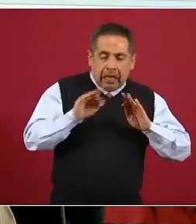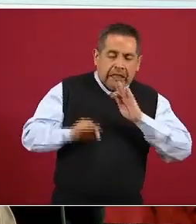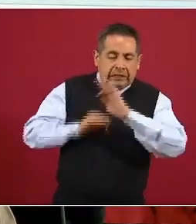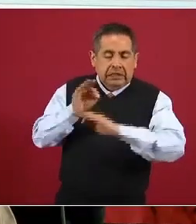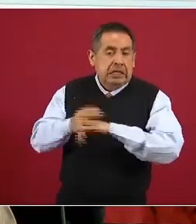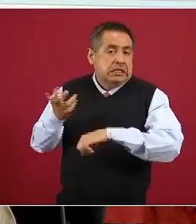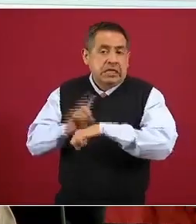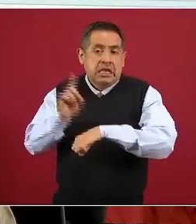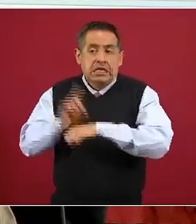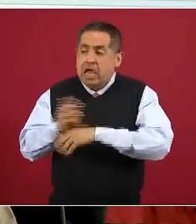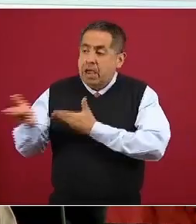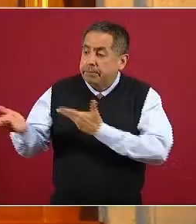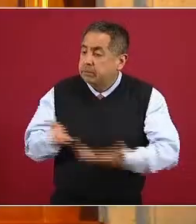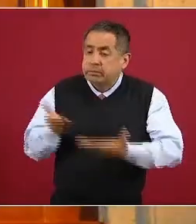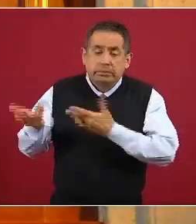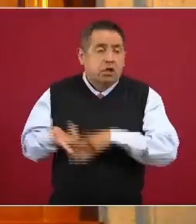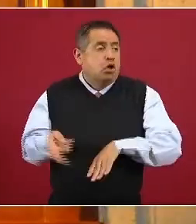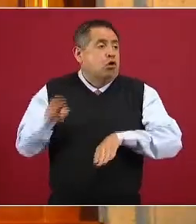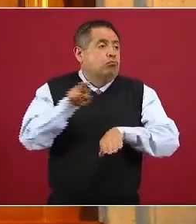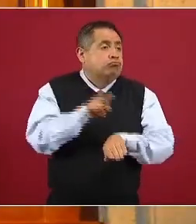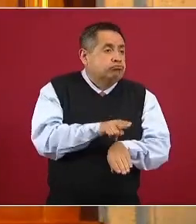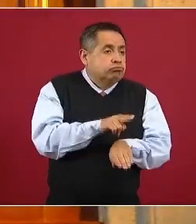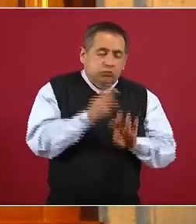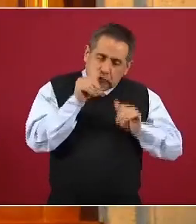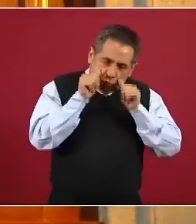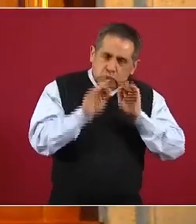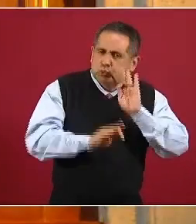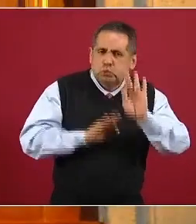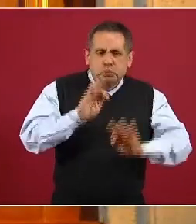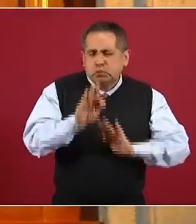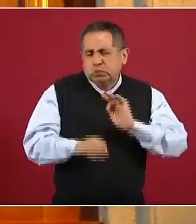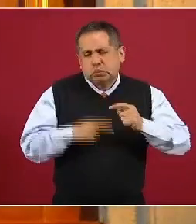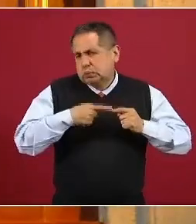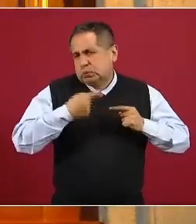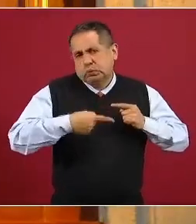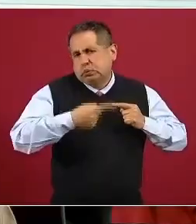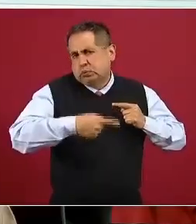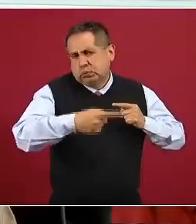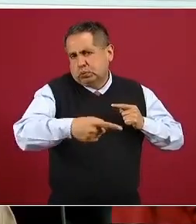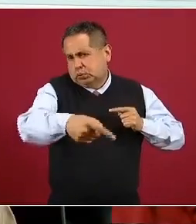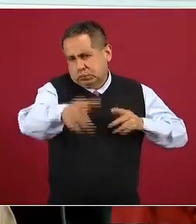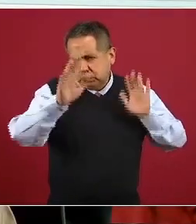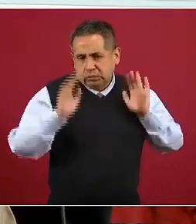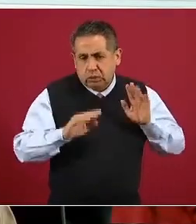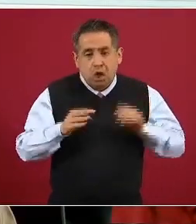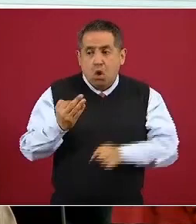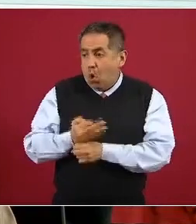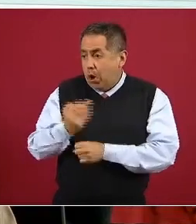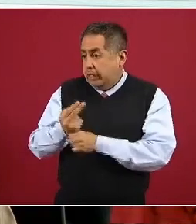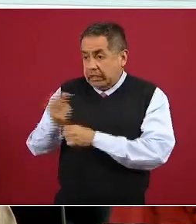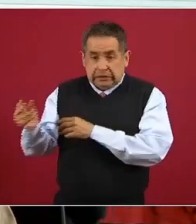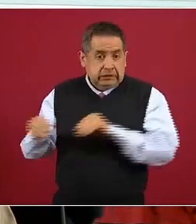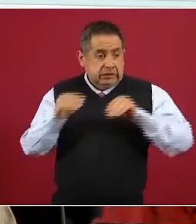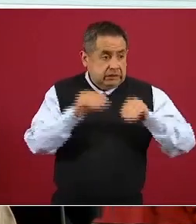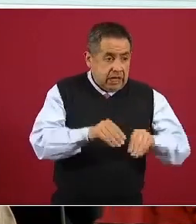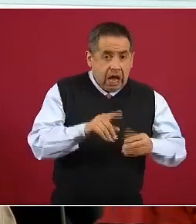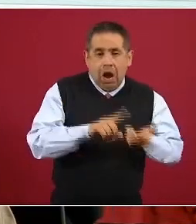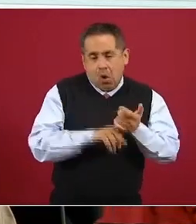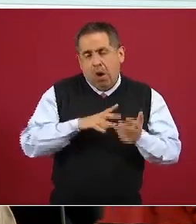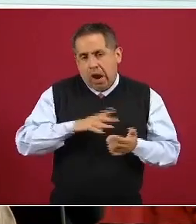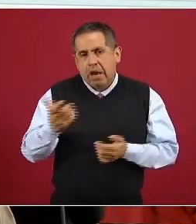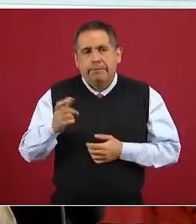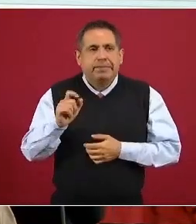todos los días de hospitalización que estas personas en su momento puedan requerir, así como las que ya lo requieren porque en este momento se